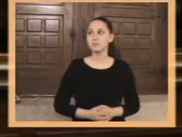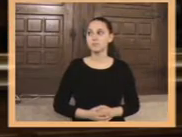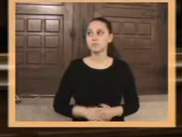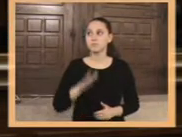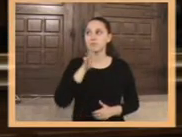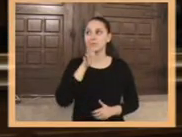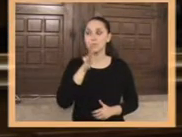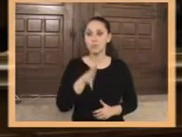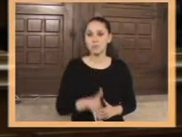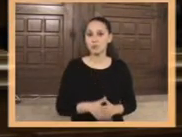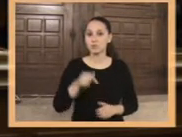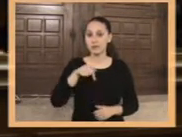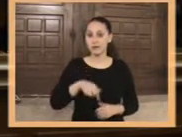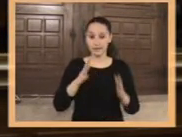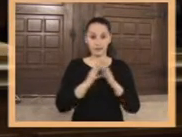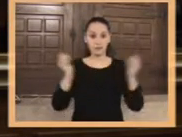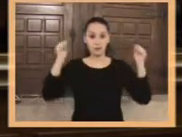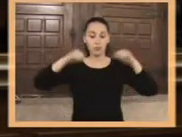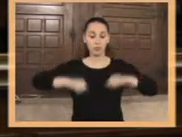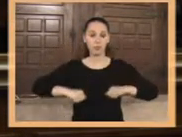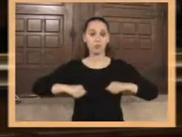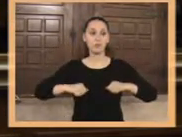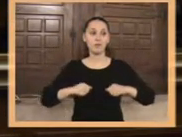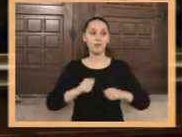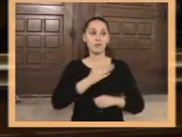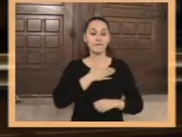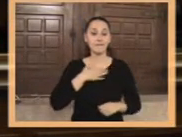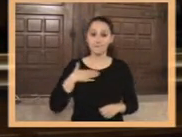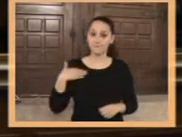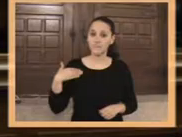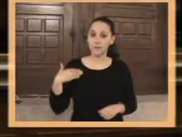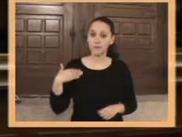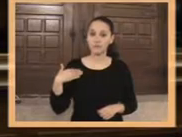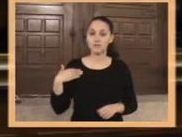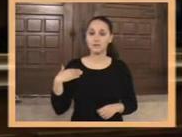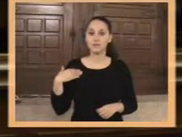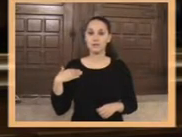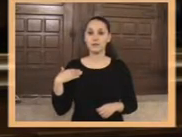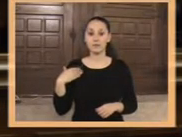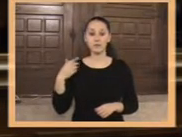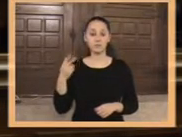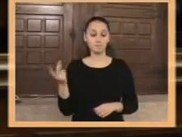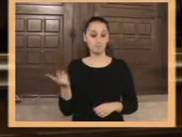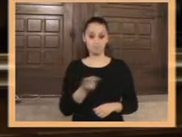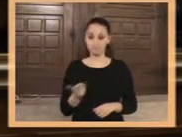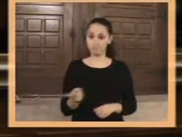lo que se hace en este acuerdo, lo que se plantea en este acuerdo, es precisamente eso.